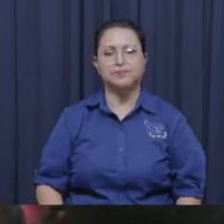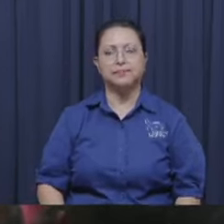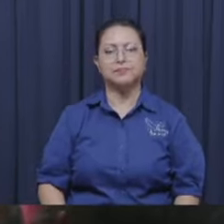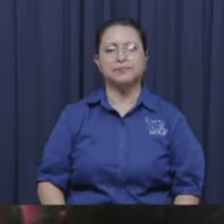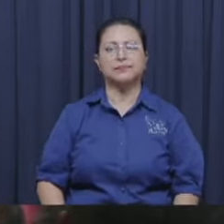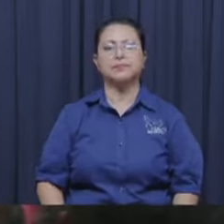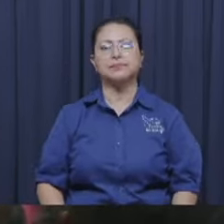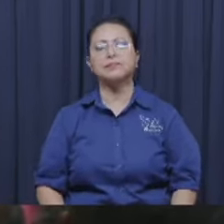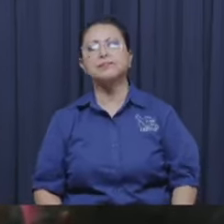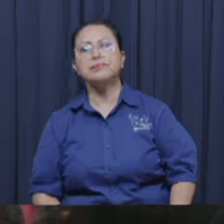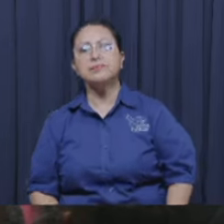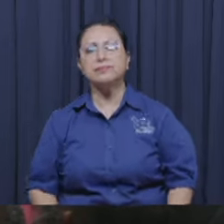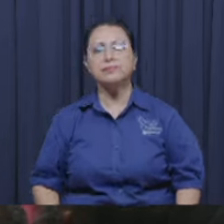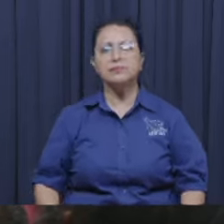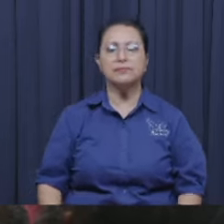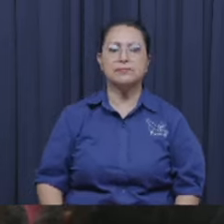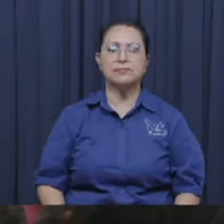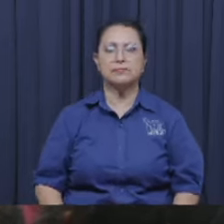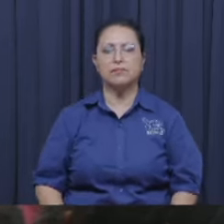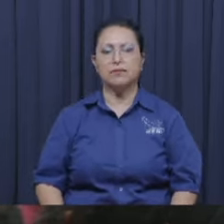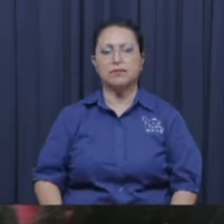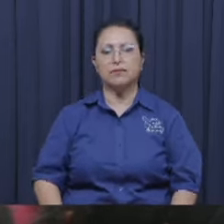con becerro.